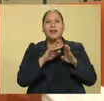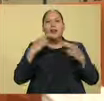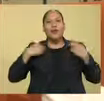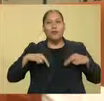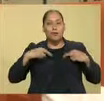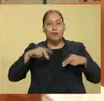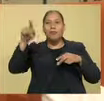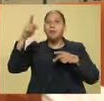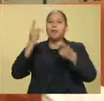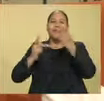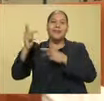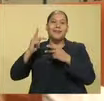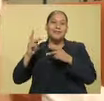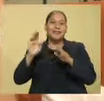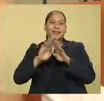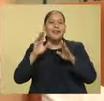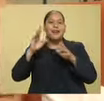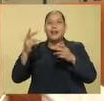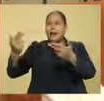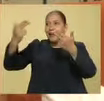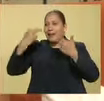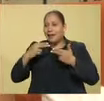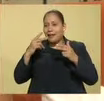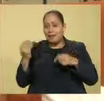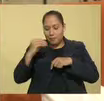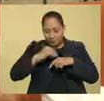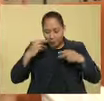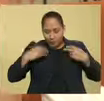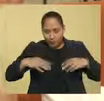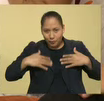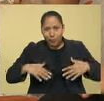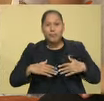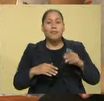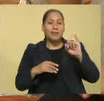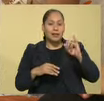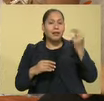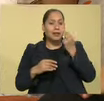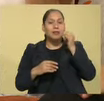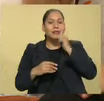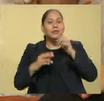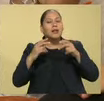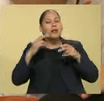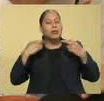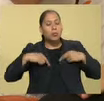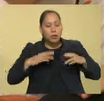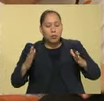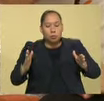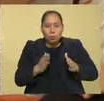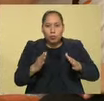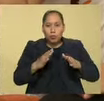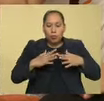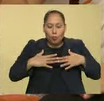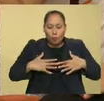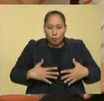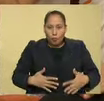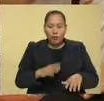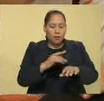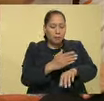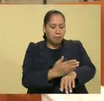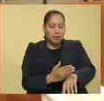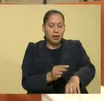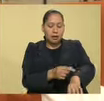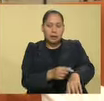ropa que le daron y que se lo pusieron. Entonces sí debe de ser como ropa más ajustada, la manga sí que